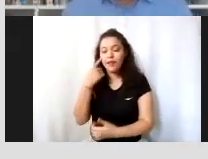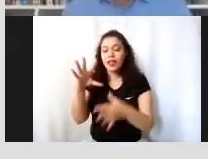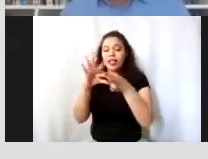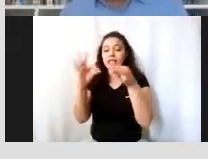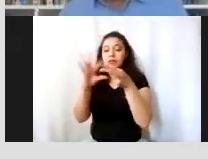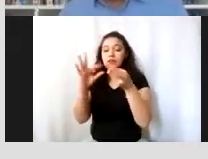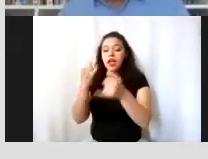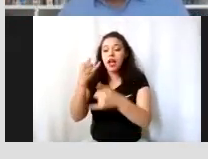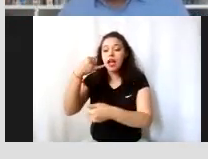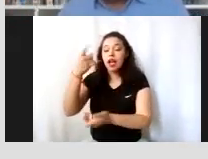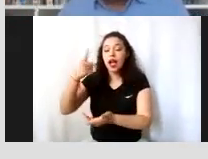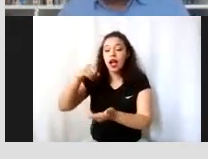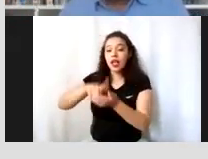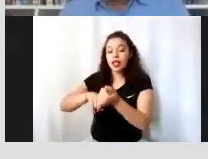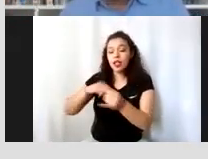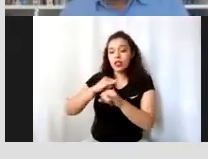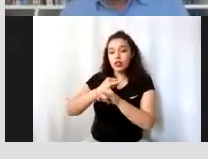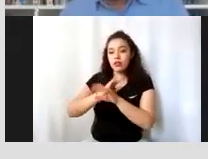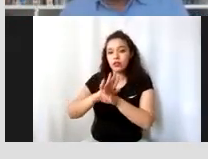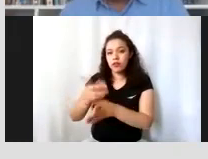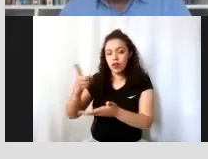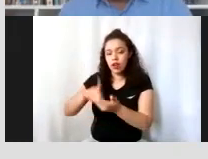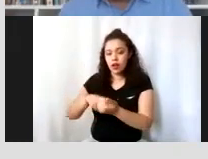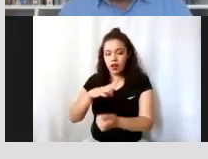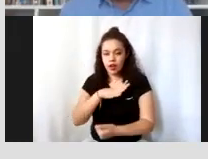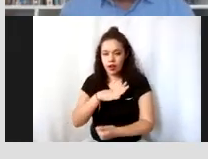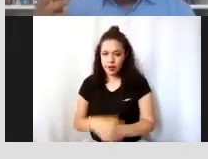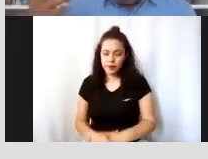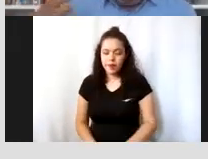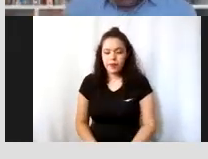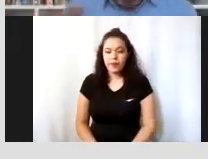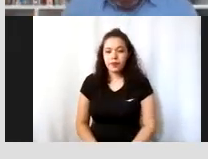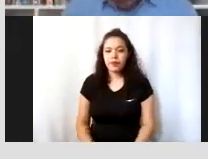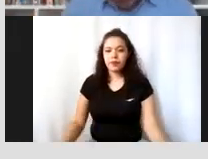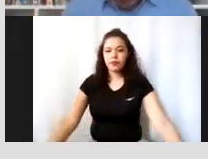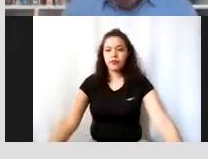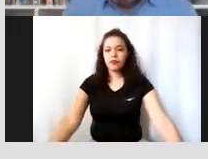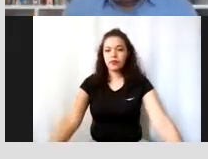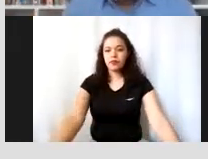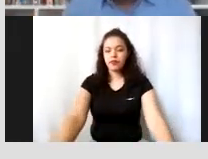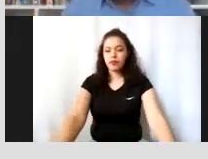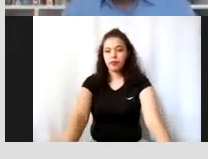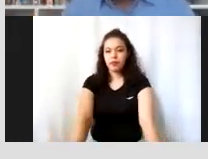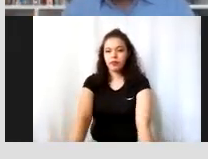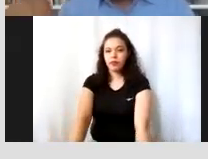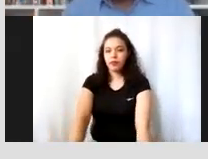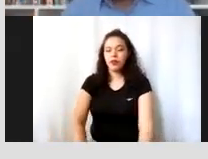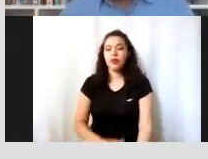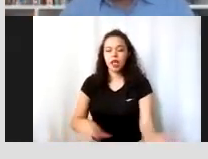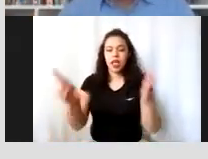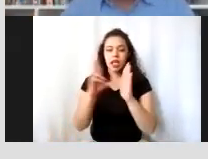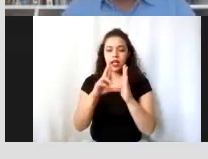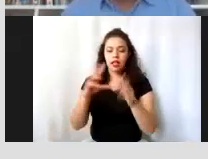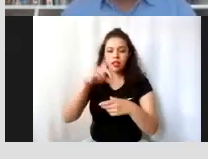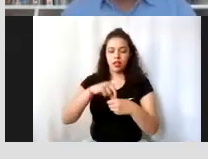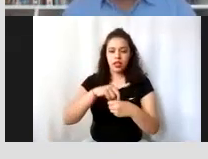datos que están recabando. No, de preferencia no pongan credencial de lector, sino los datos